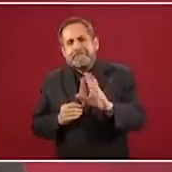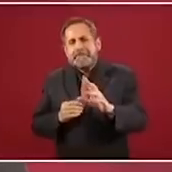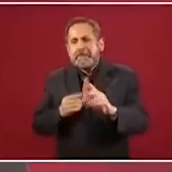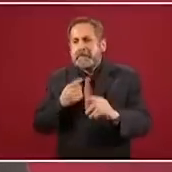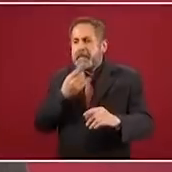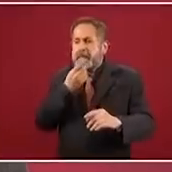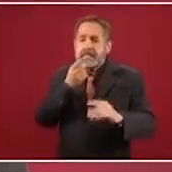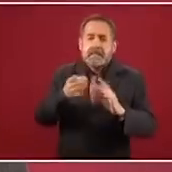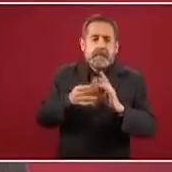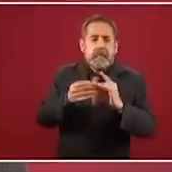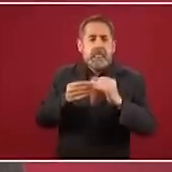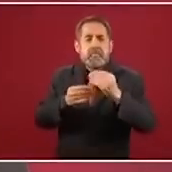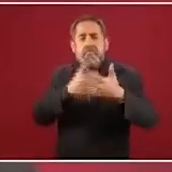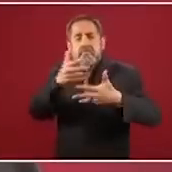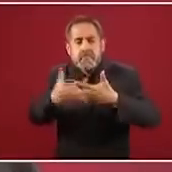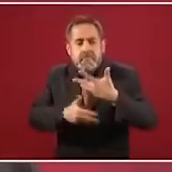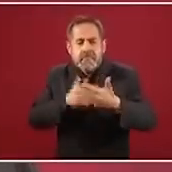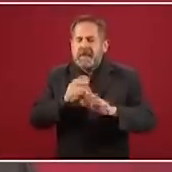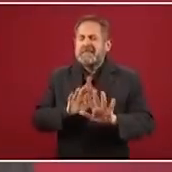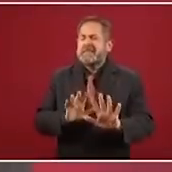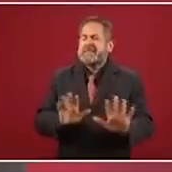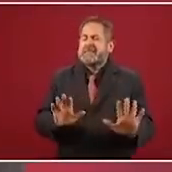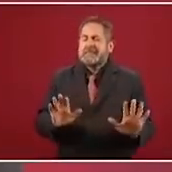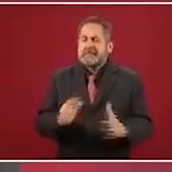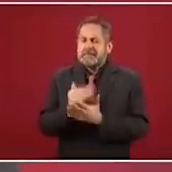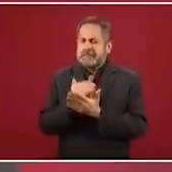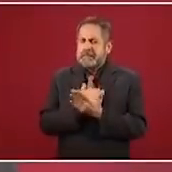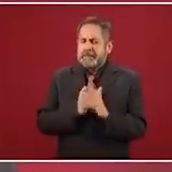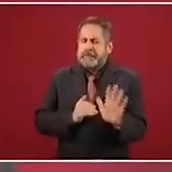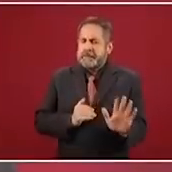polemizar sobre esto. Ya se